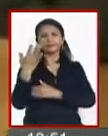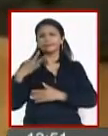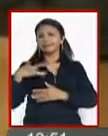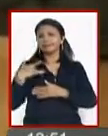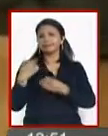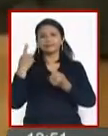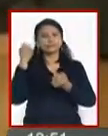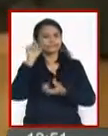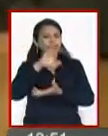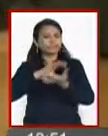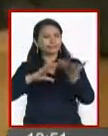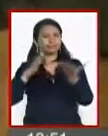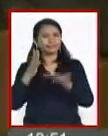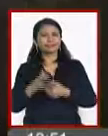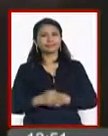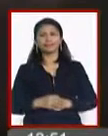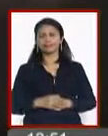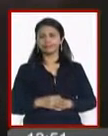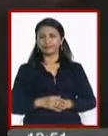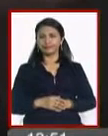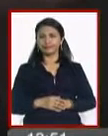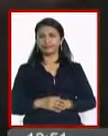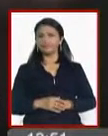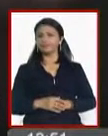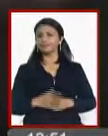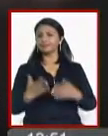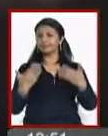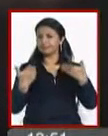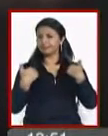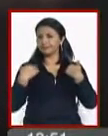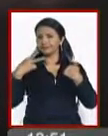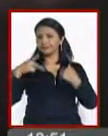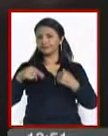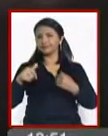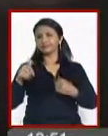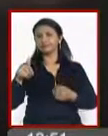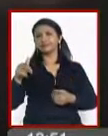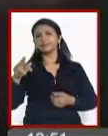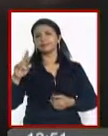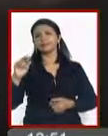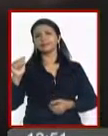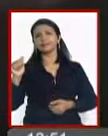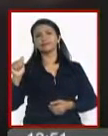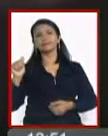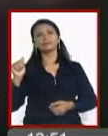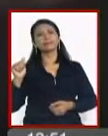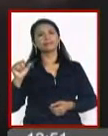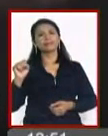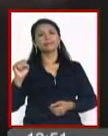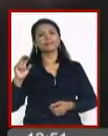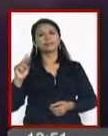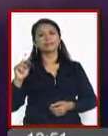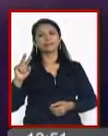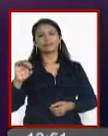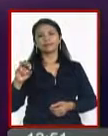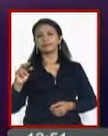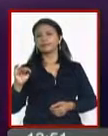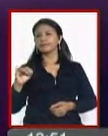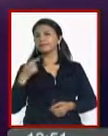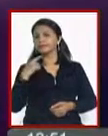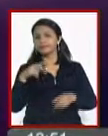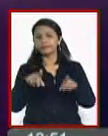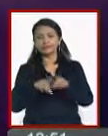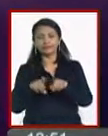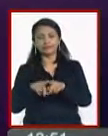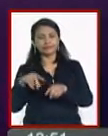sienten desconcertadas y descontroladas tienen la parasomnia del despertar confuso. Otra que también es